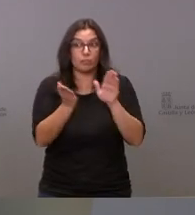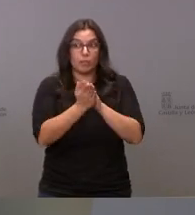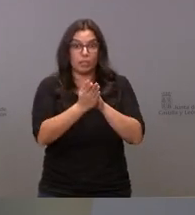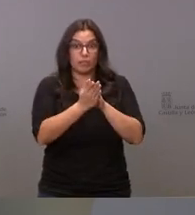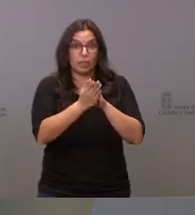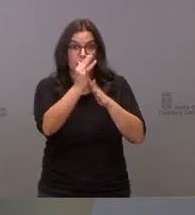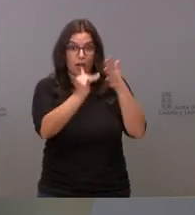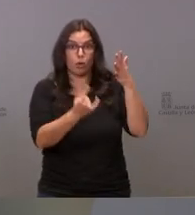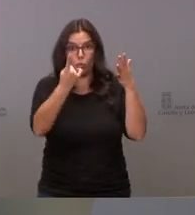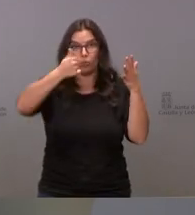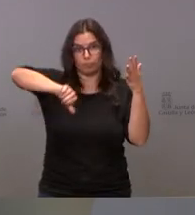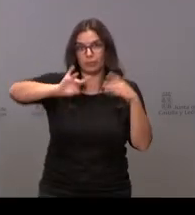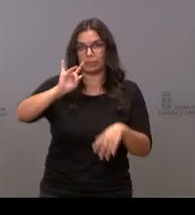sí